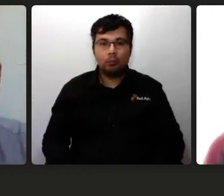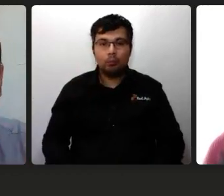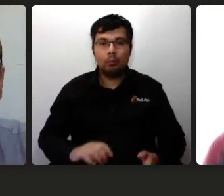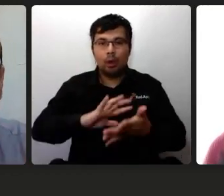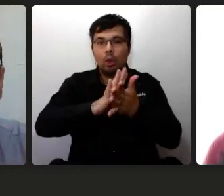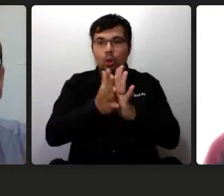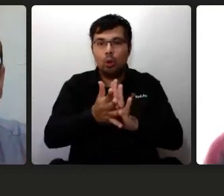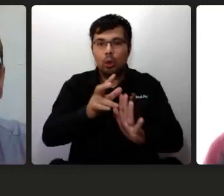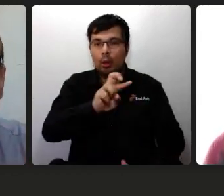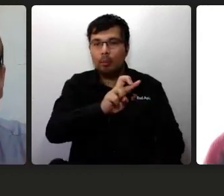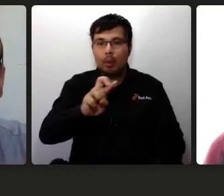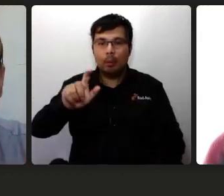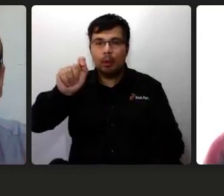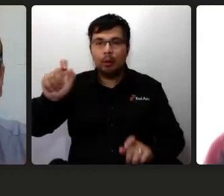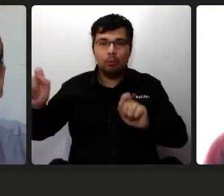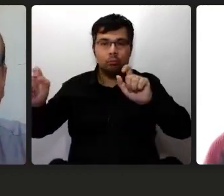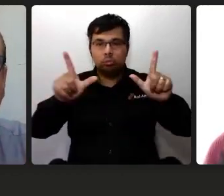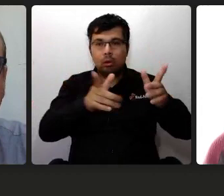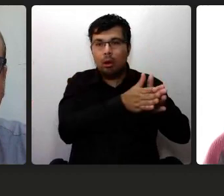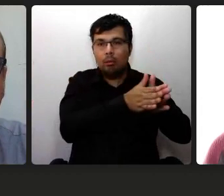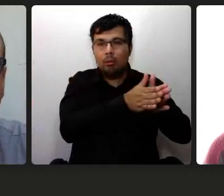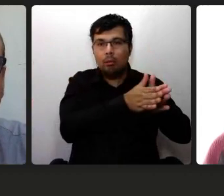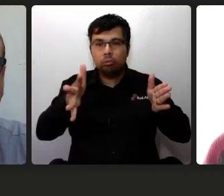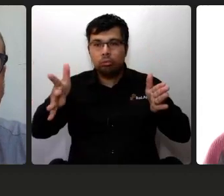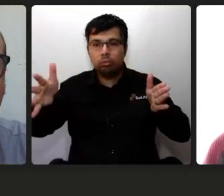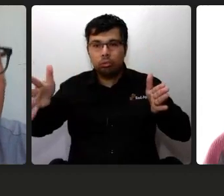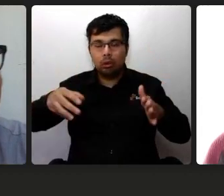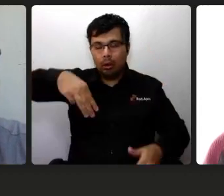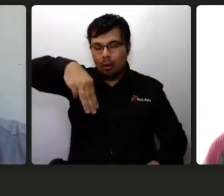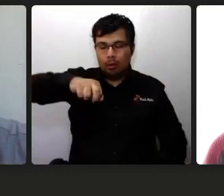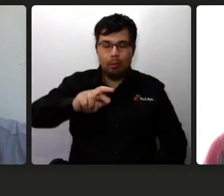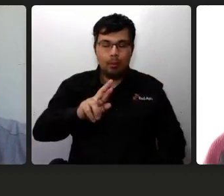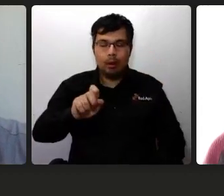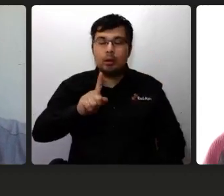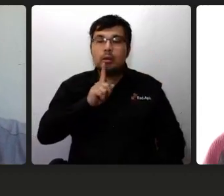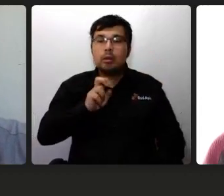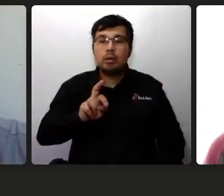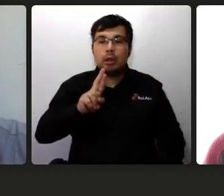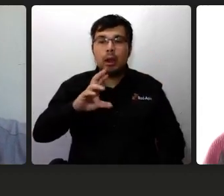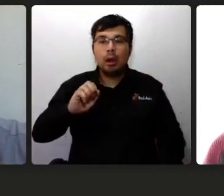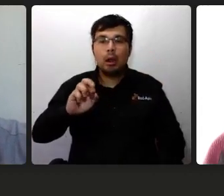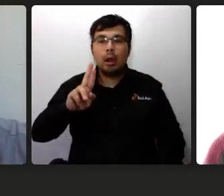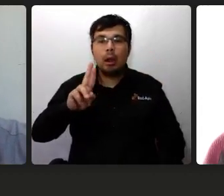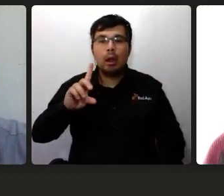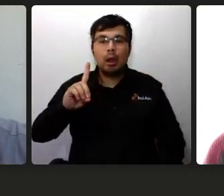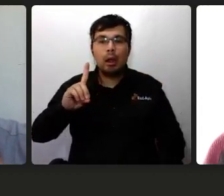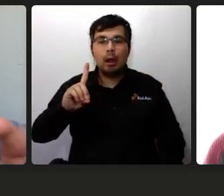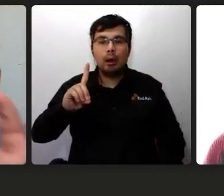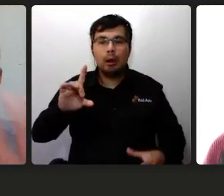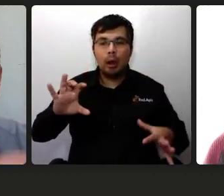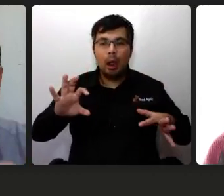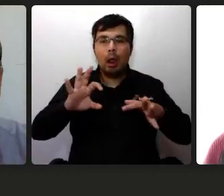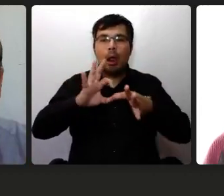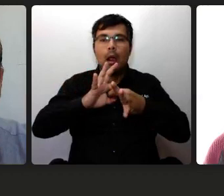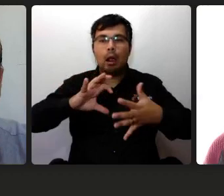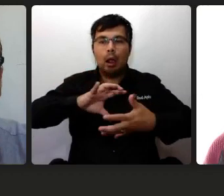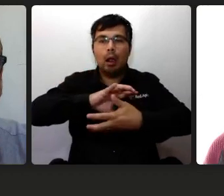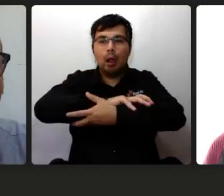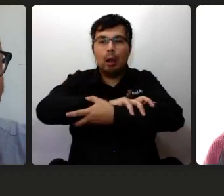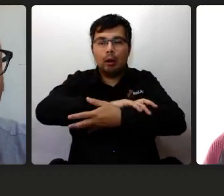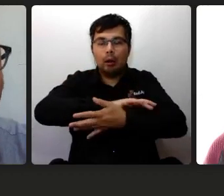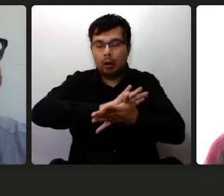presentación compartimos también a través del chat lo que es Mastercard Aliados, que nos comentaste en la plataforma, y de Todas Conectadas. Bueno,